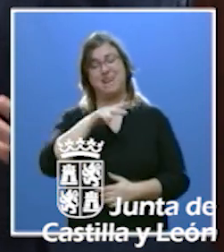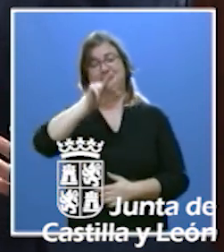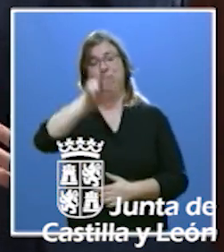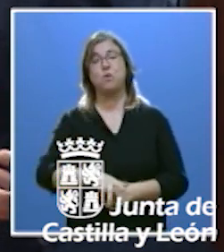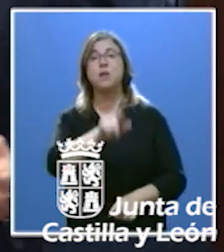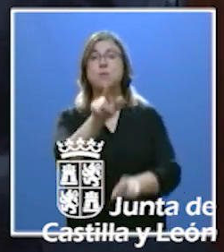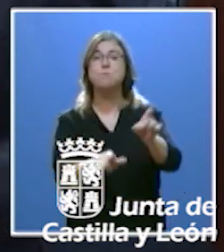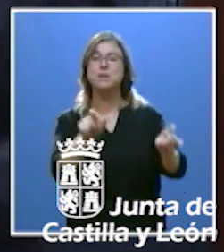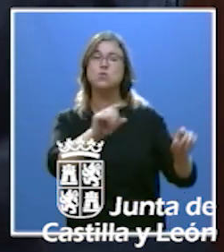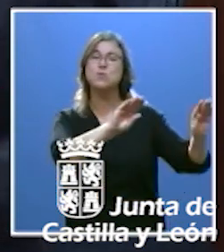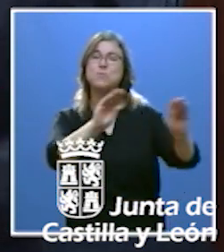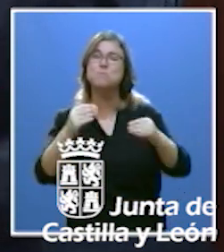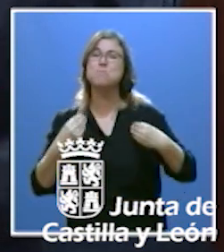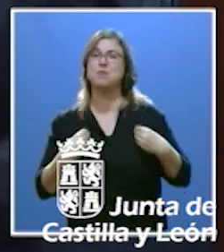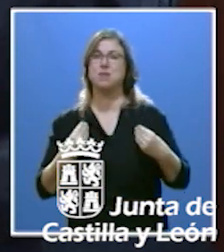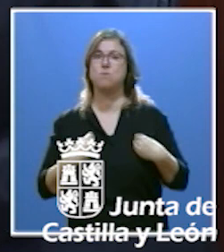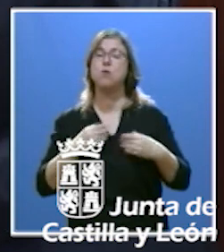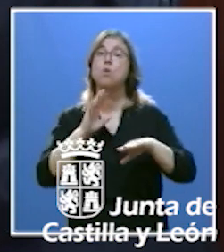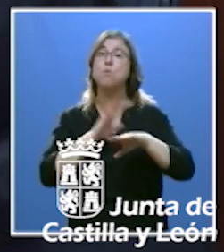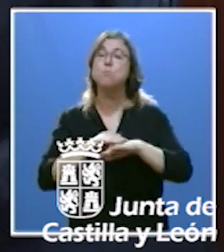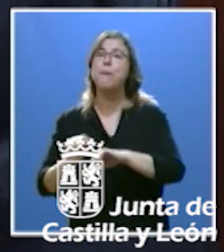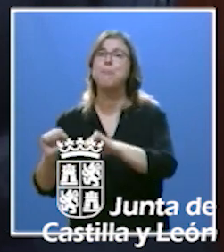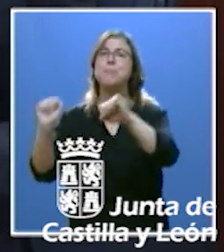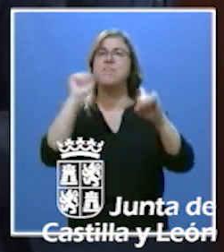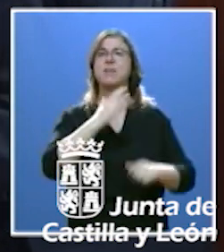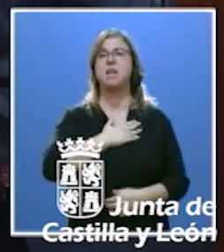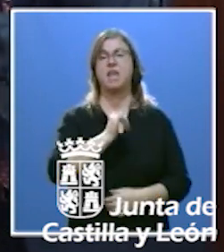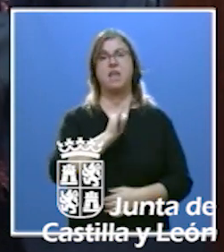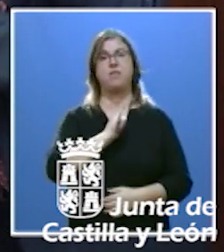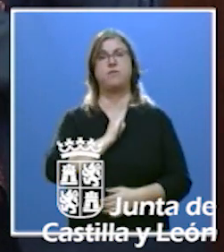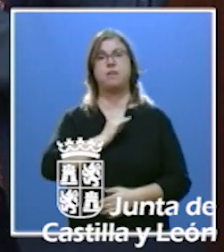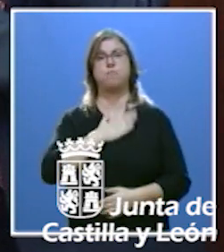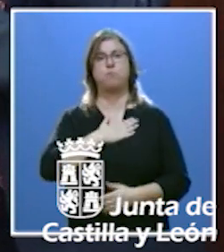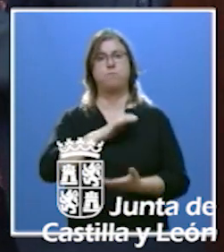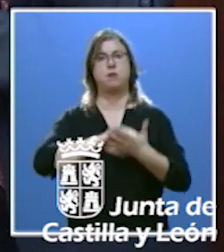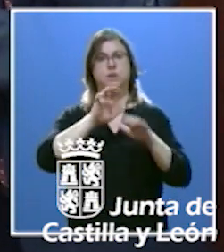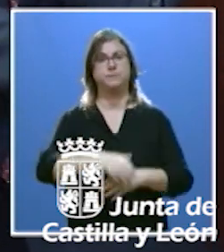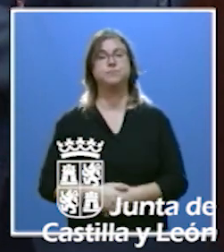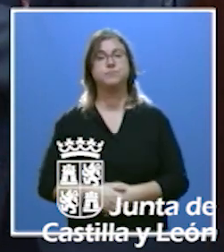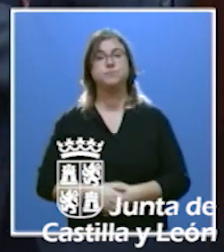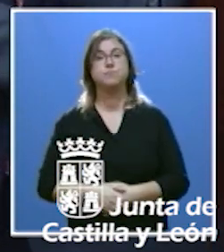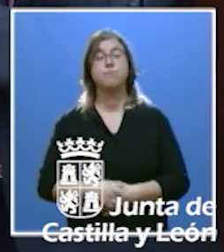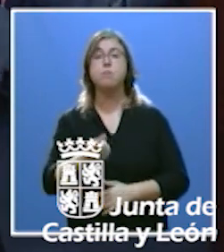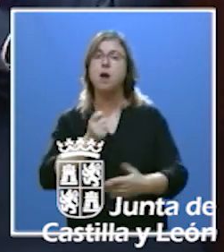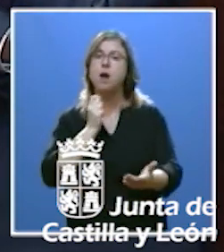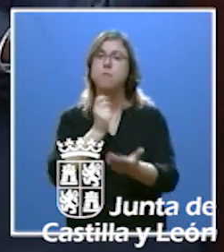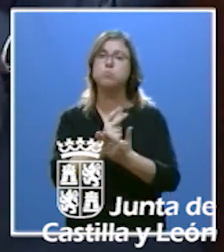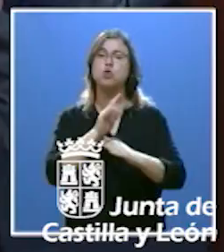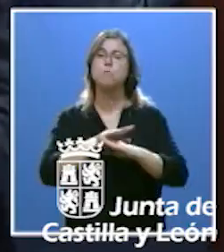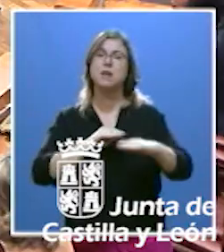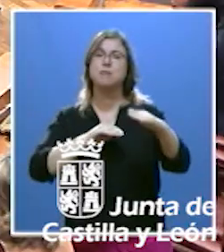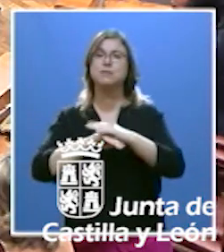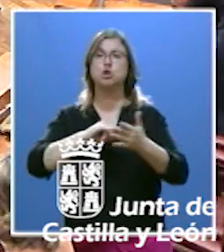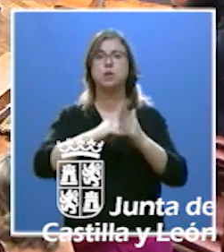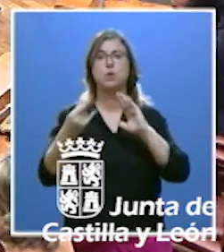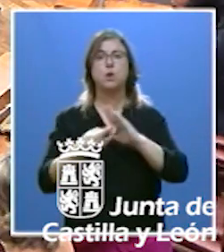las personas que allí viven porque están defendiendo nuestras señas de identidad. La apuesta por las inversiones tecnológicas, el